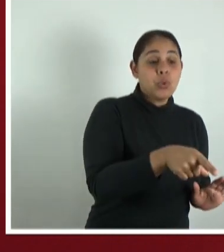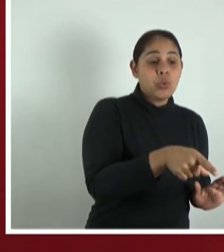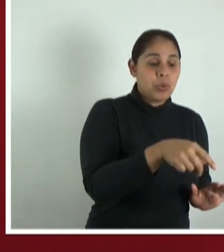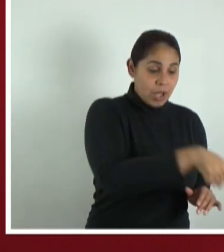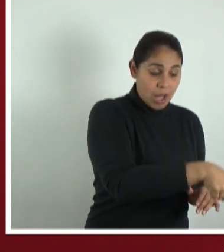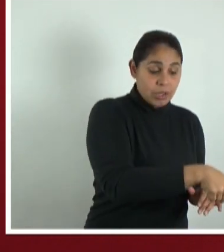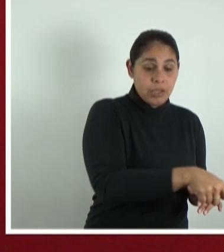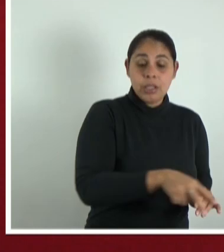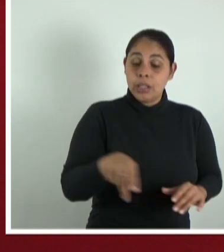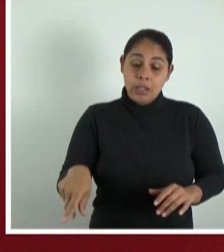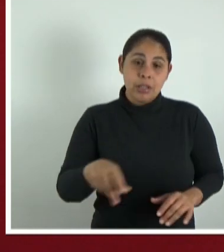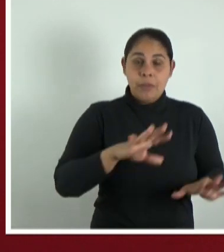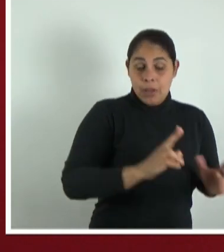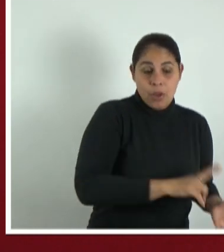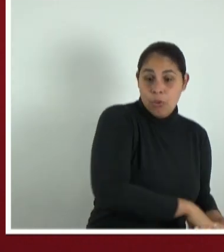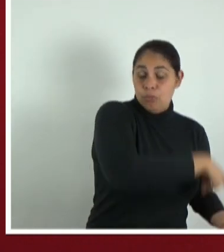Dios mismo te va a ayudar.